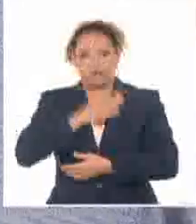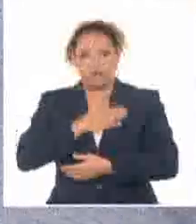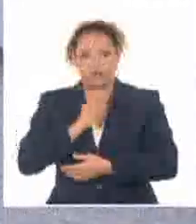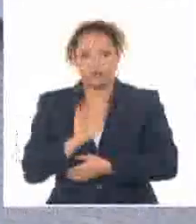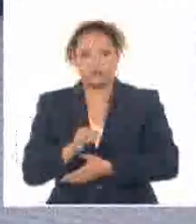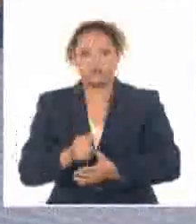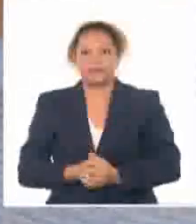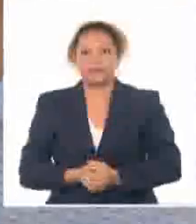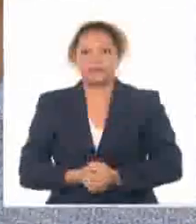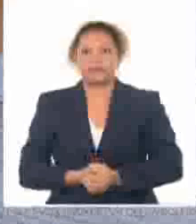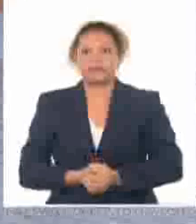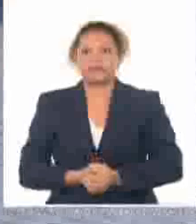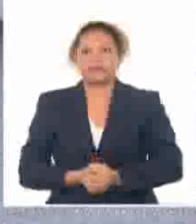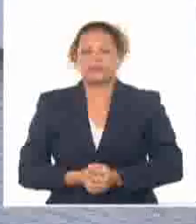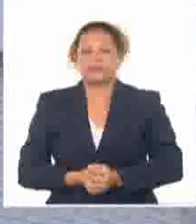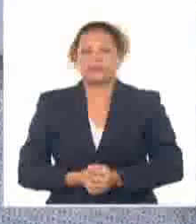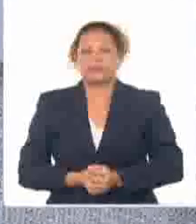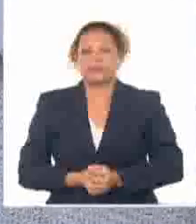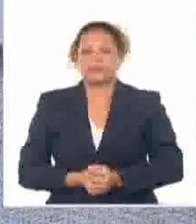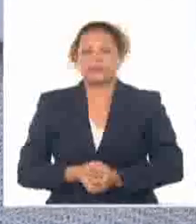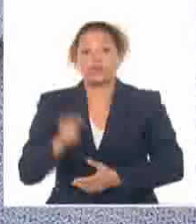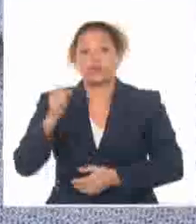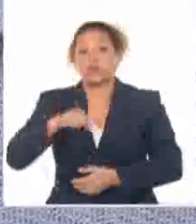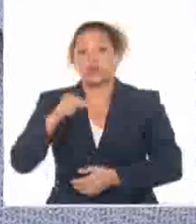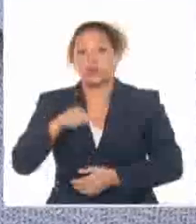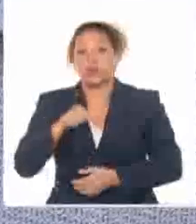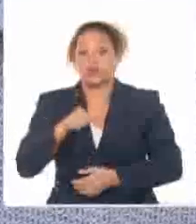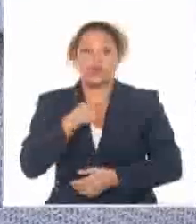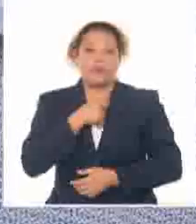sí son medibles, estamos hablando que hoy lo que